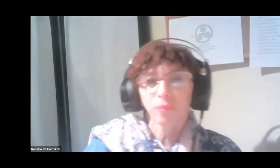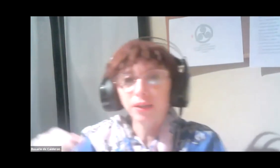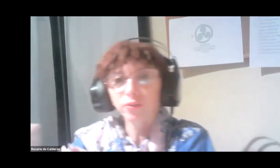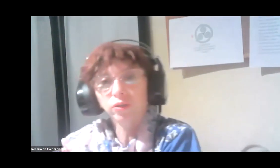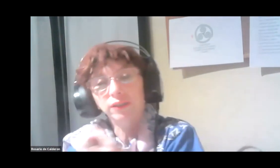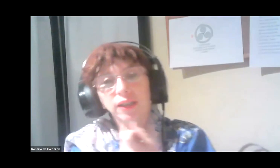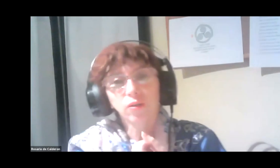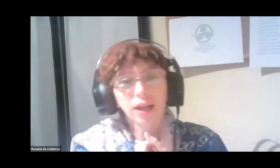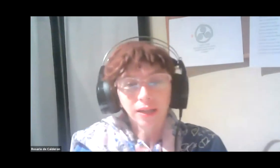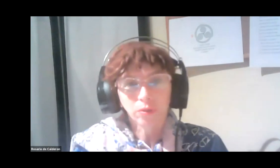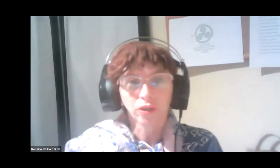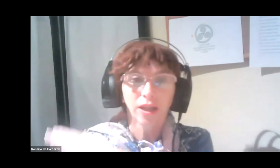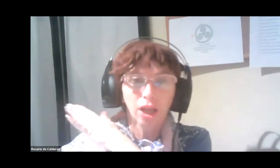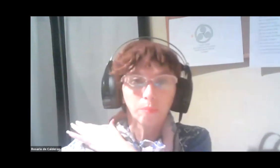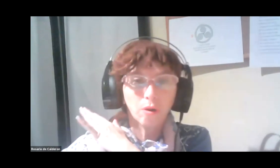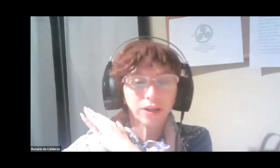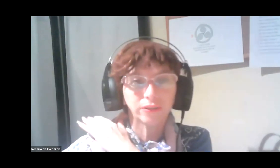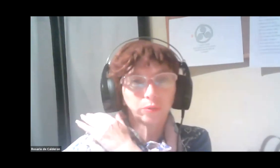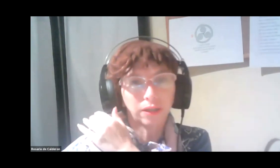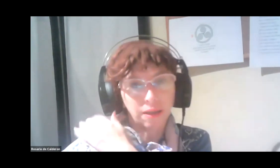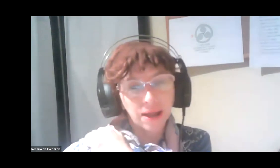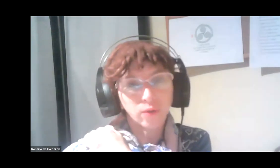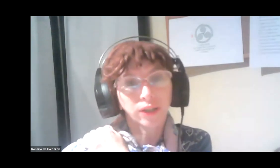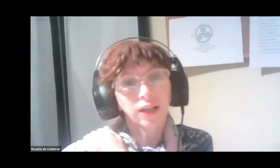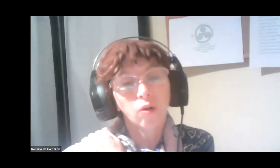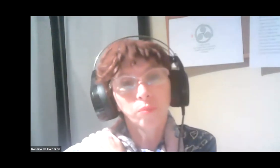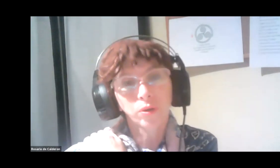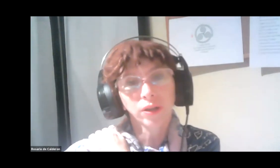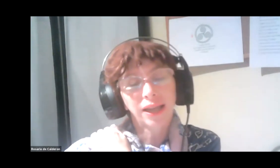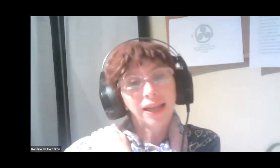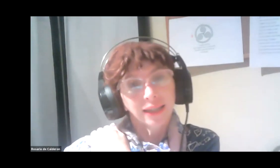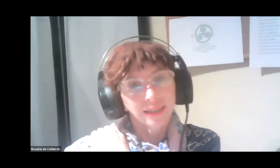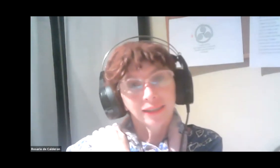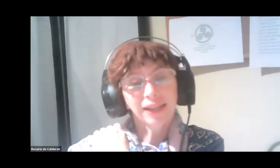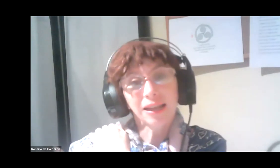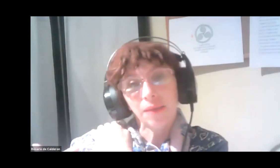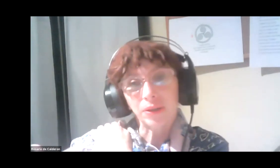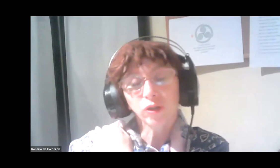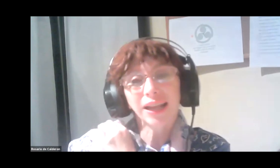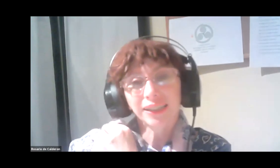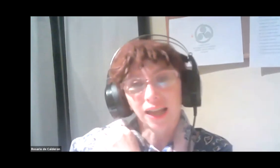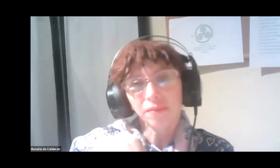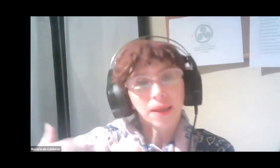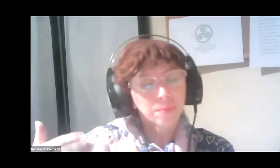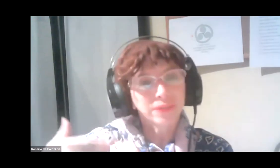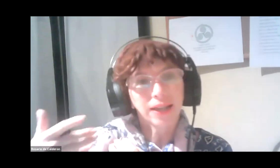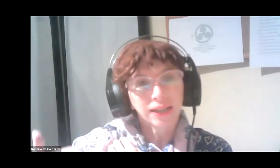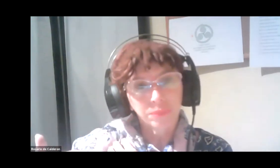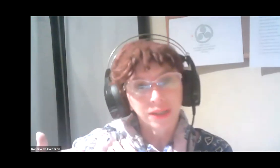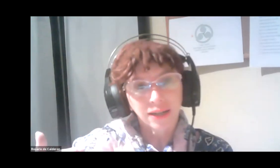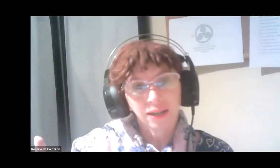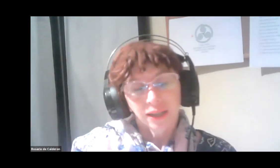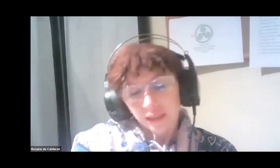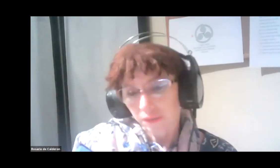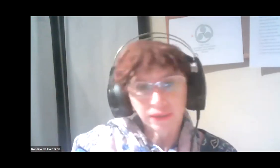llevado del brazo no me está que los haremos poner la mano en el hombro y de la persona guía a empezar a